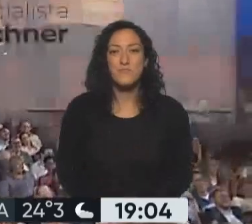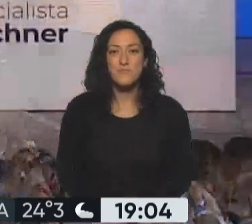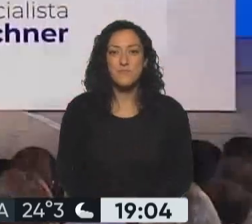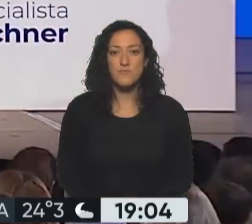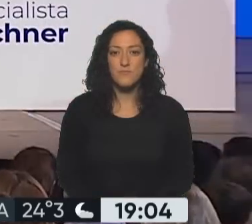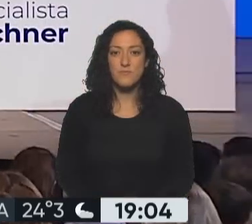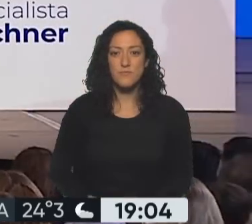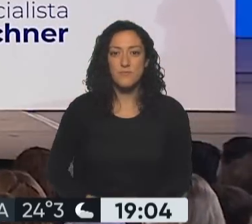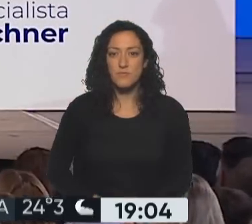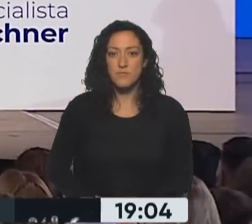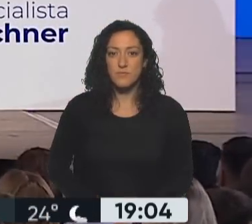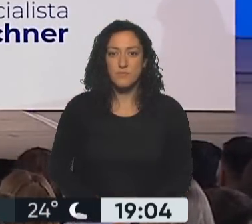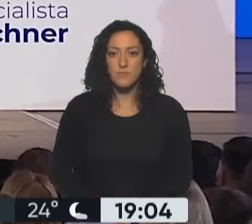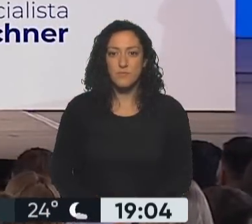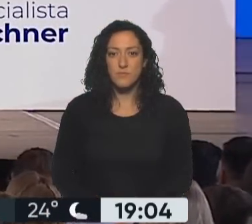Muchas gracias.